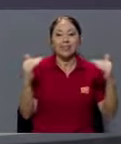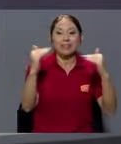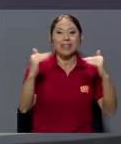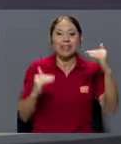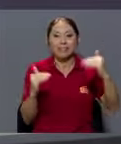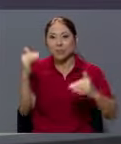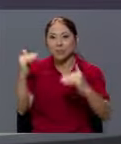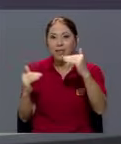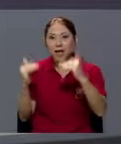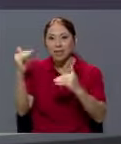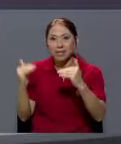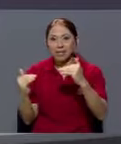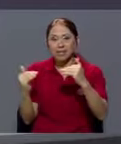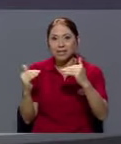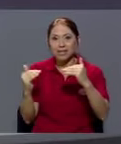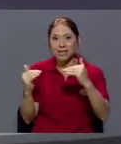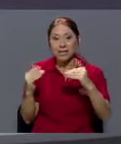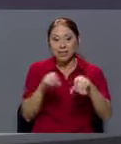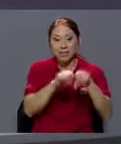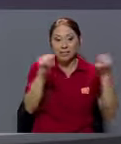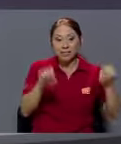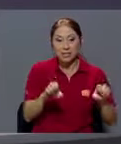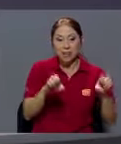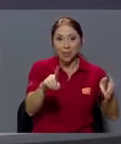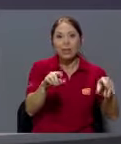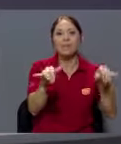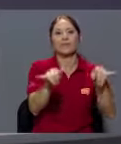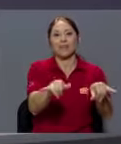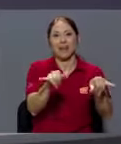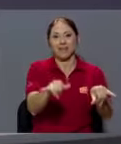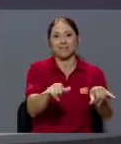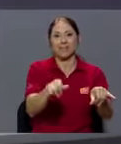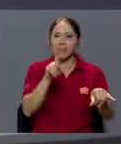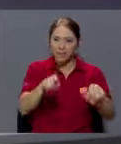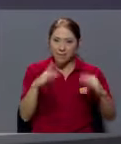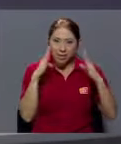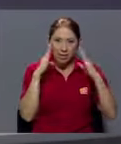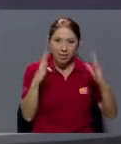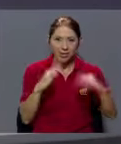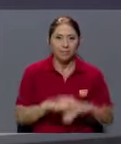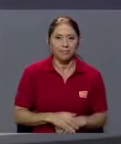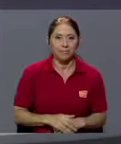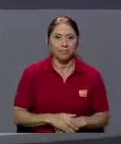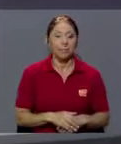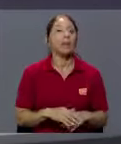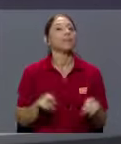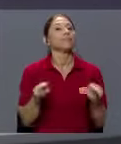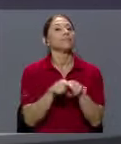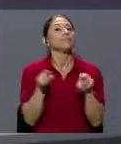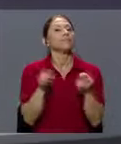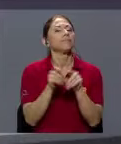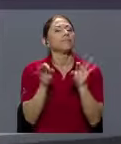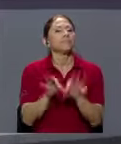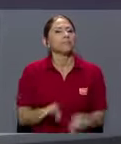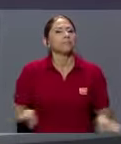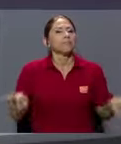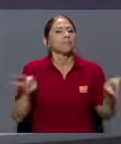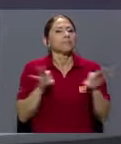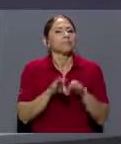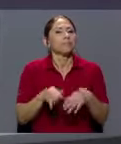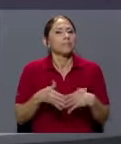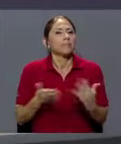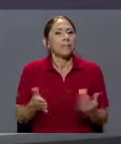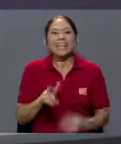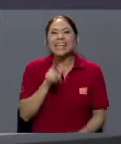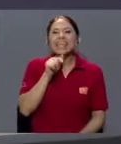en el sistema educativo y son esas desigualdades las que hay que atender. Pero además hay otro elemento que es muy importante.